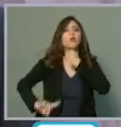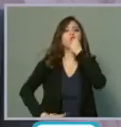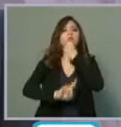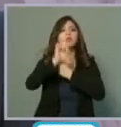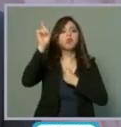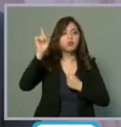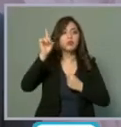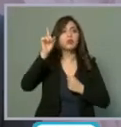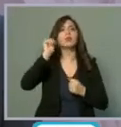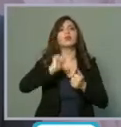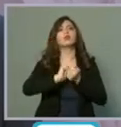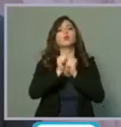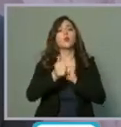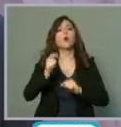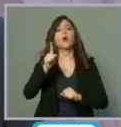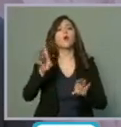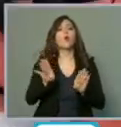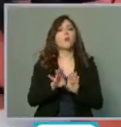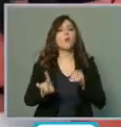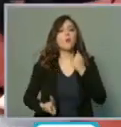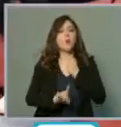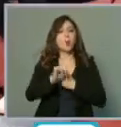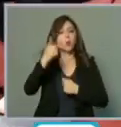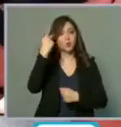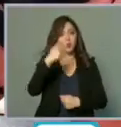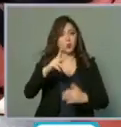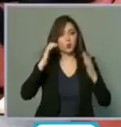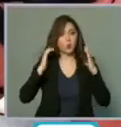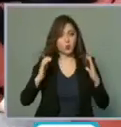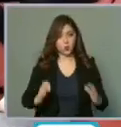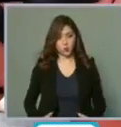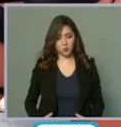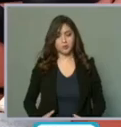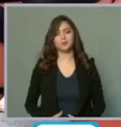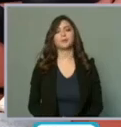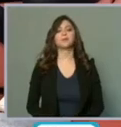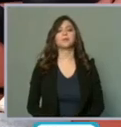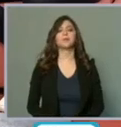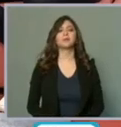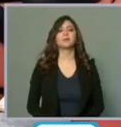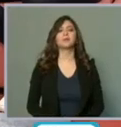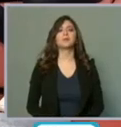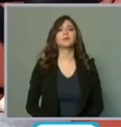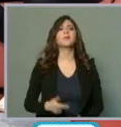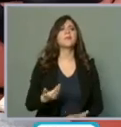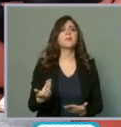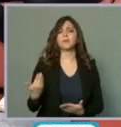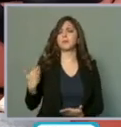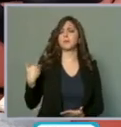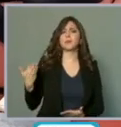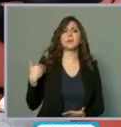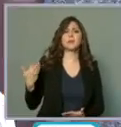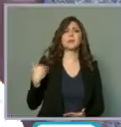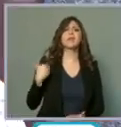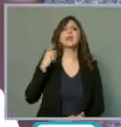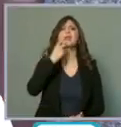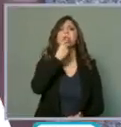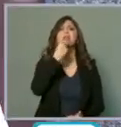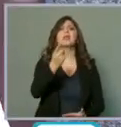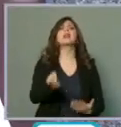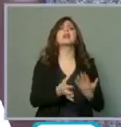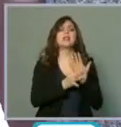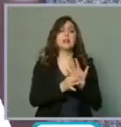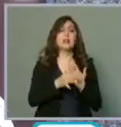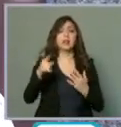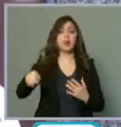constante y que evitemos lesiones. Doc, hace ya unos meses vi un reportaje en el que decía que precisamente los videojuegos